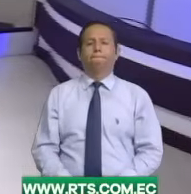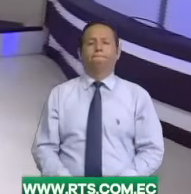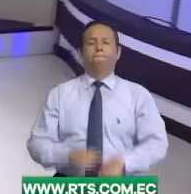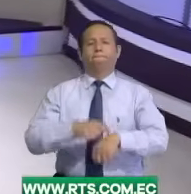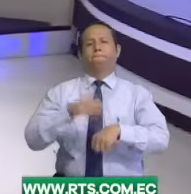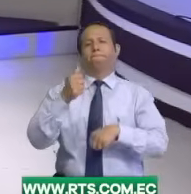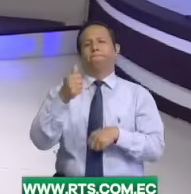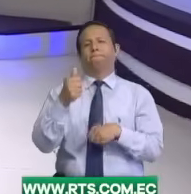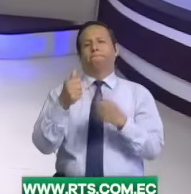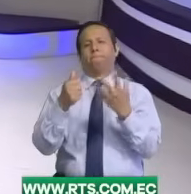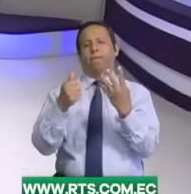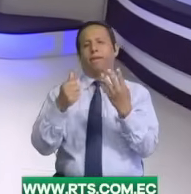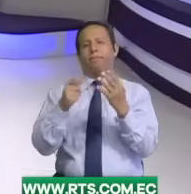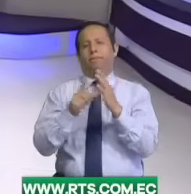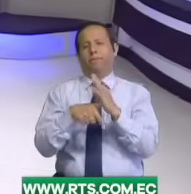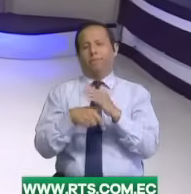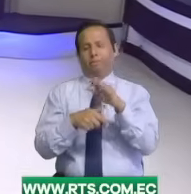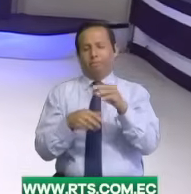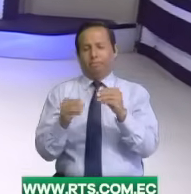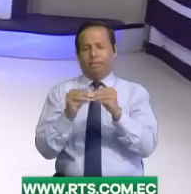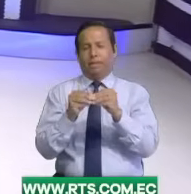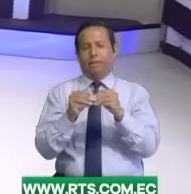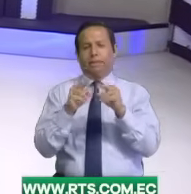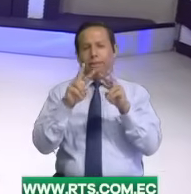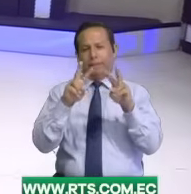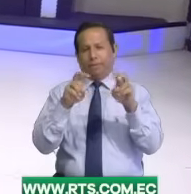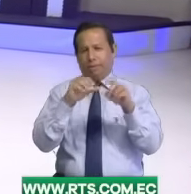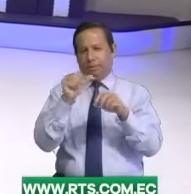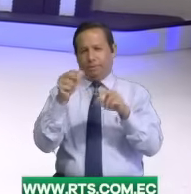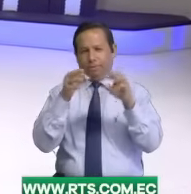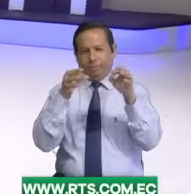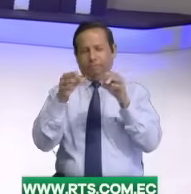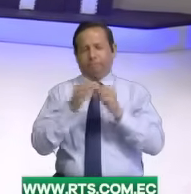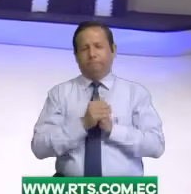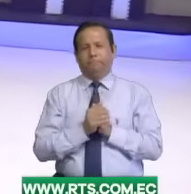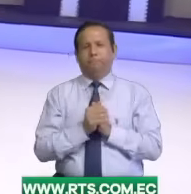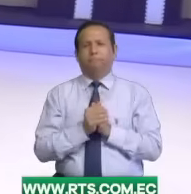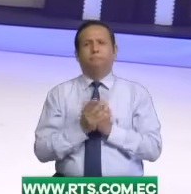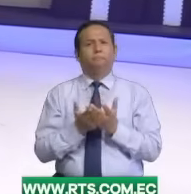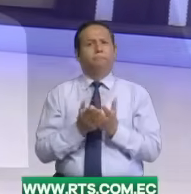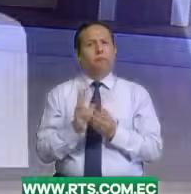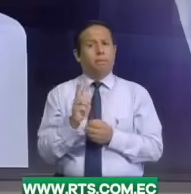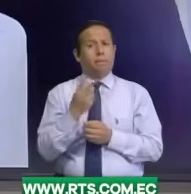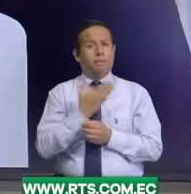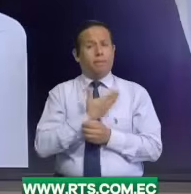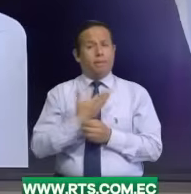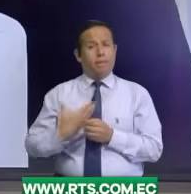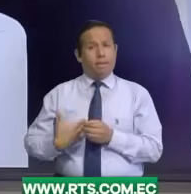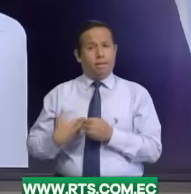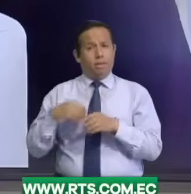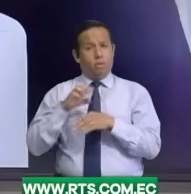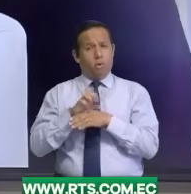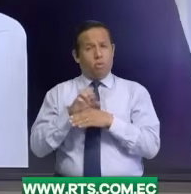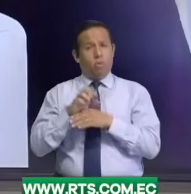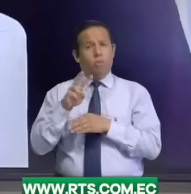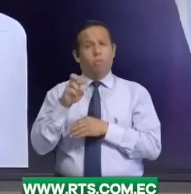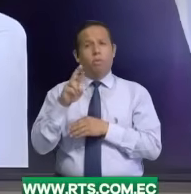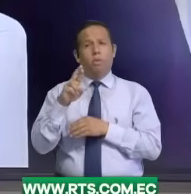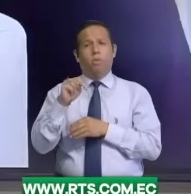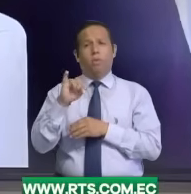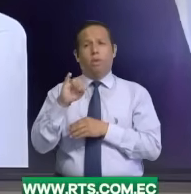22 horas con 14 minutos. Revisemos otros temas. Una vez que la vicepresidenta de la República, Verónica Abad,